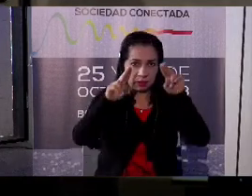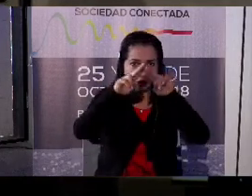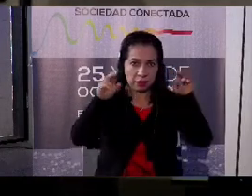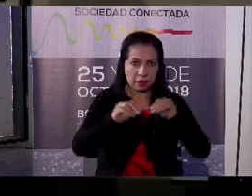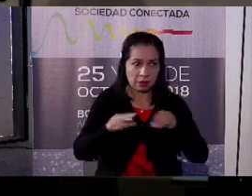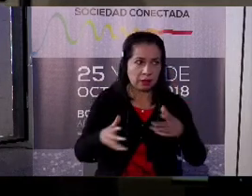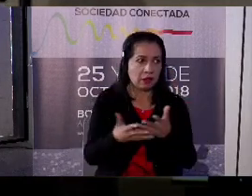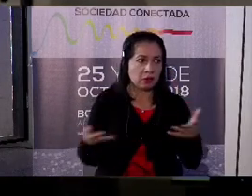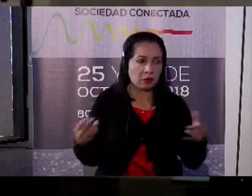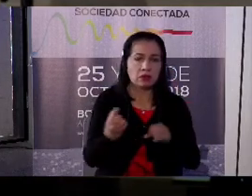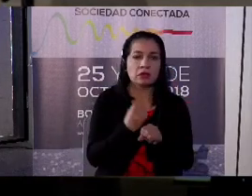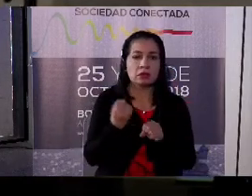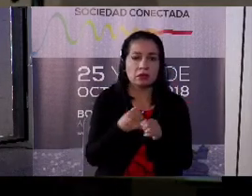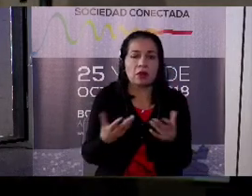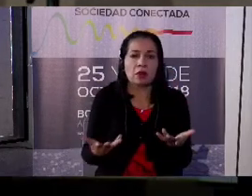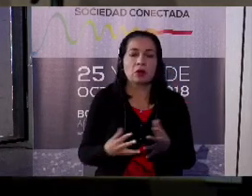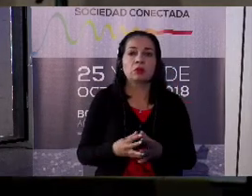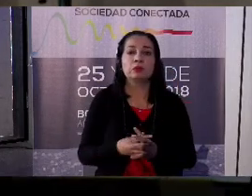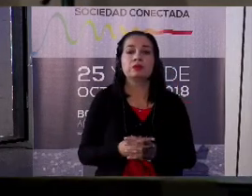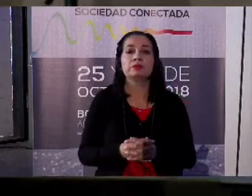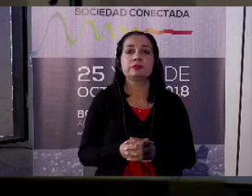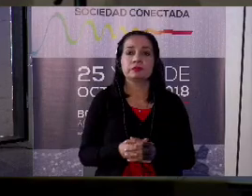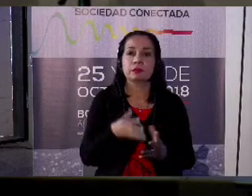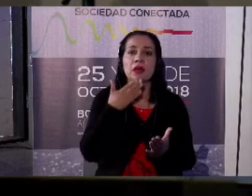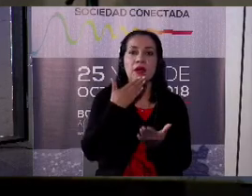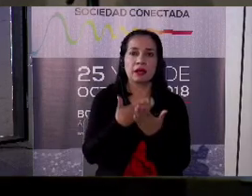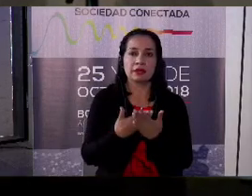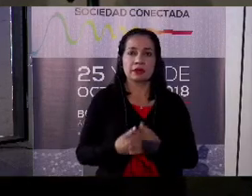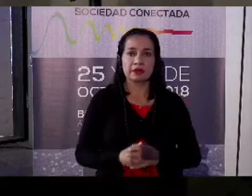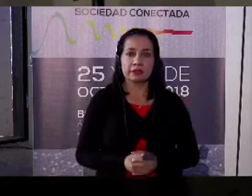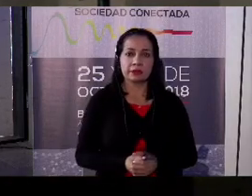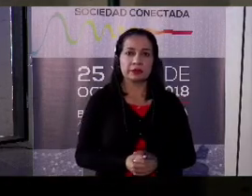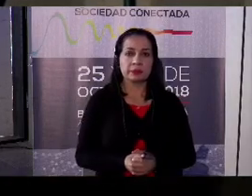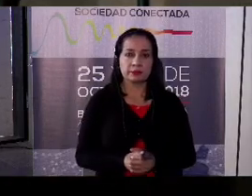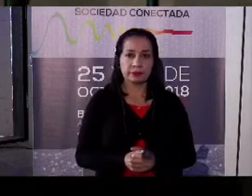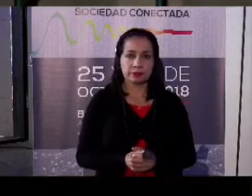estado trabajando Muchas gracias